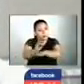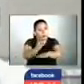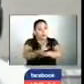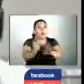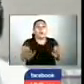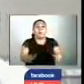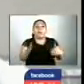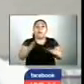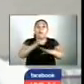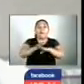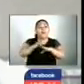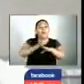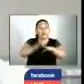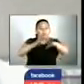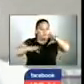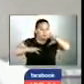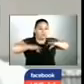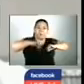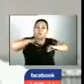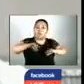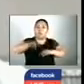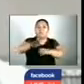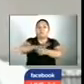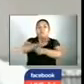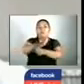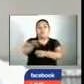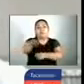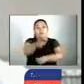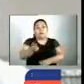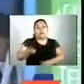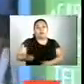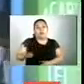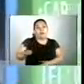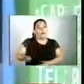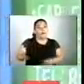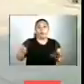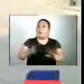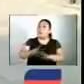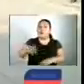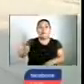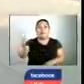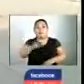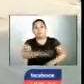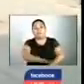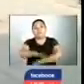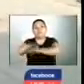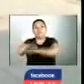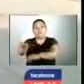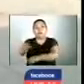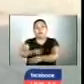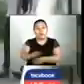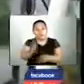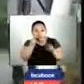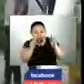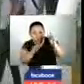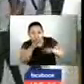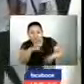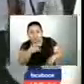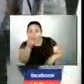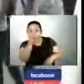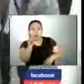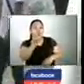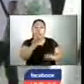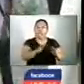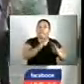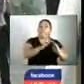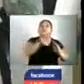evitar que el virus continúe propagándose en la comunidad estudiantil, no mandar a sus hijos a clases ante el más mínimo síntoma,